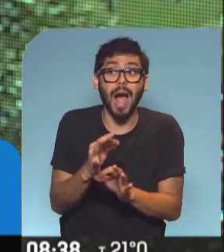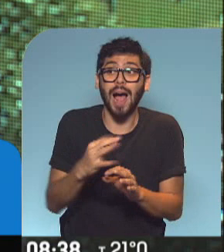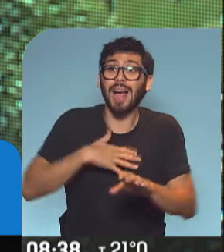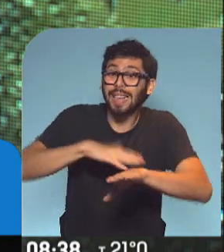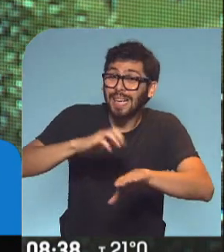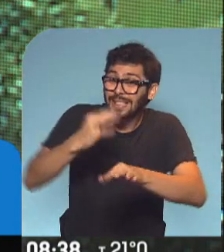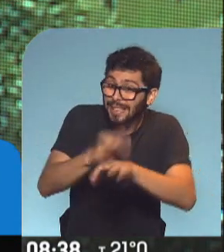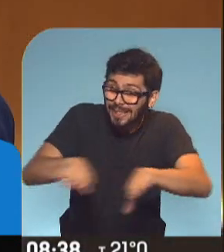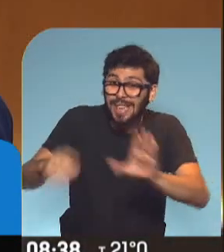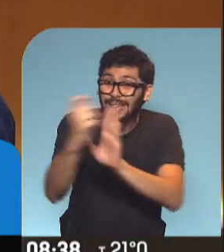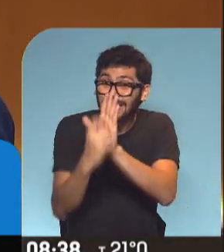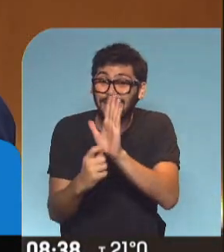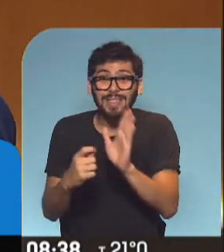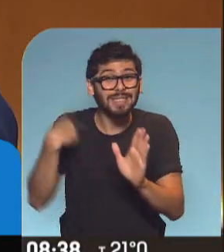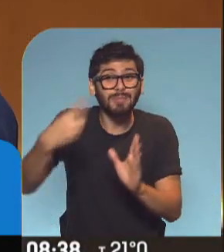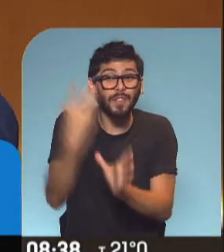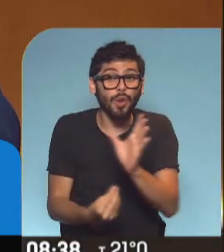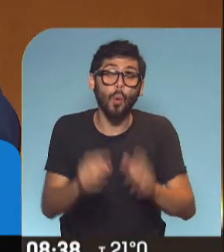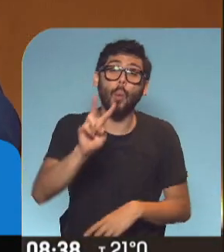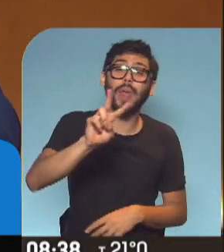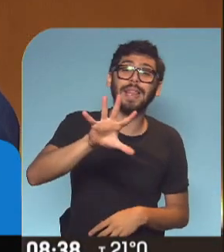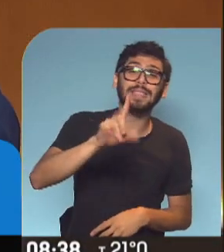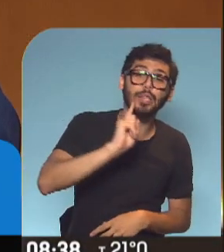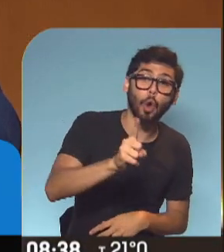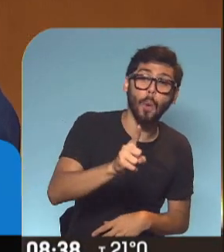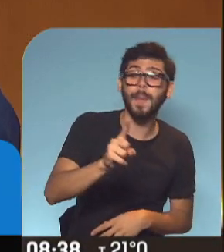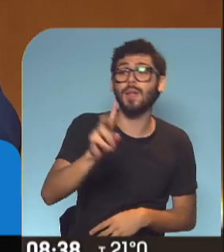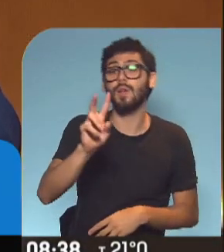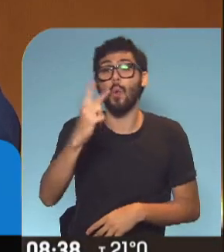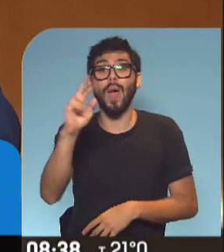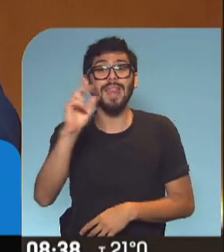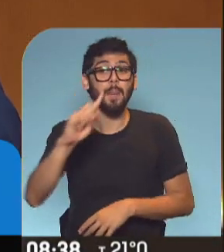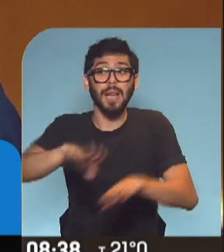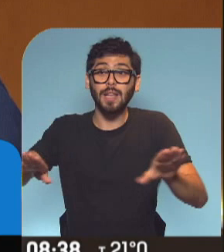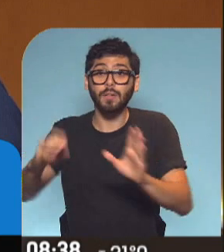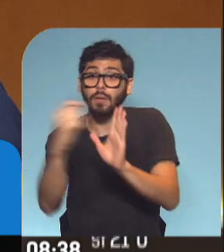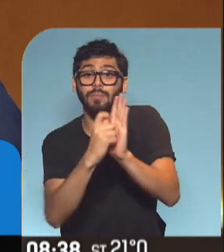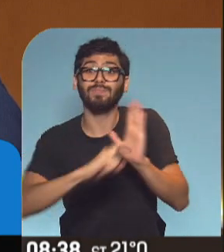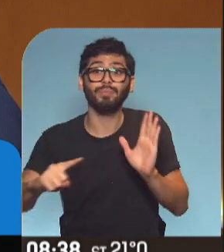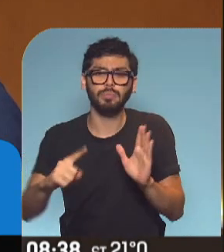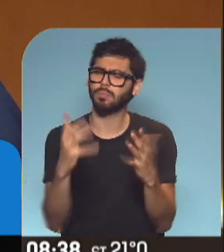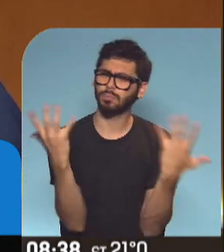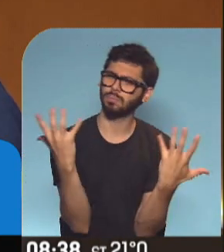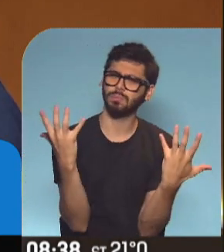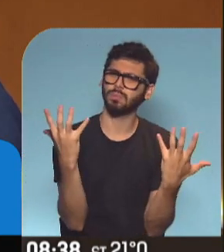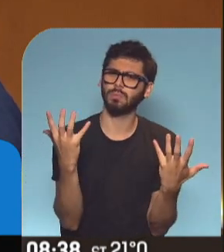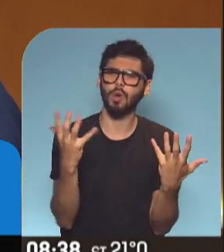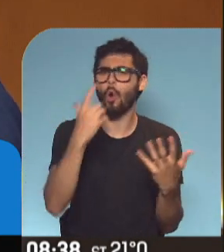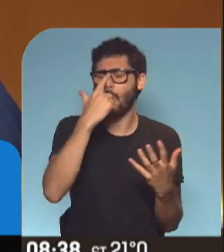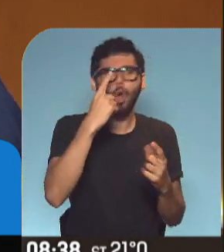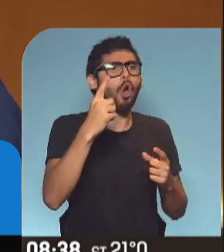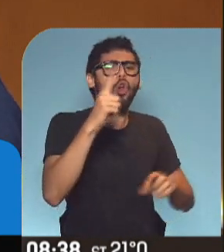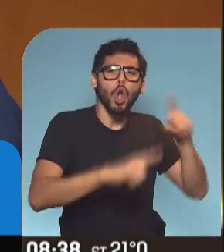te quedan 25 mil 22 mil pibes afuera entonces insisto con lo mismo una cosa son los problemas logísticos que criticamos y